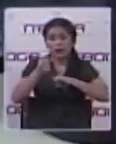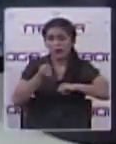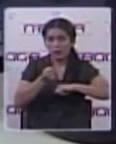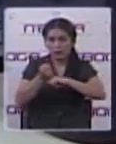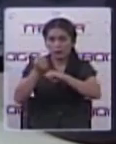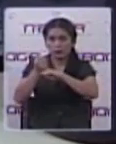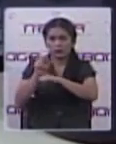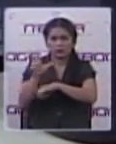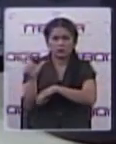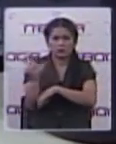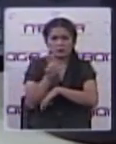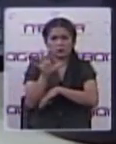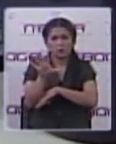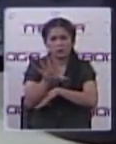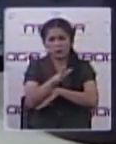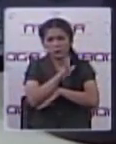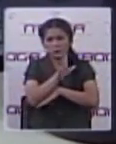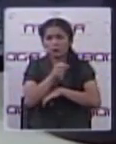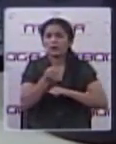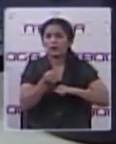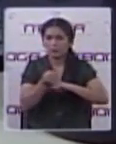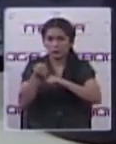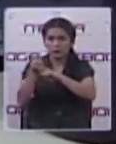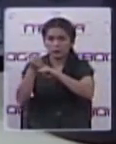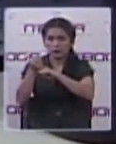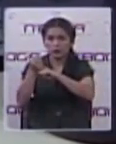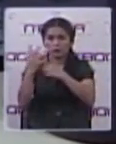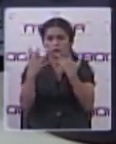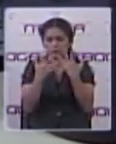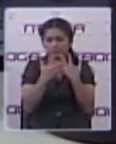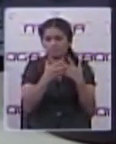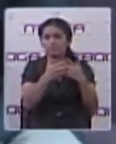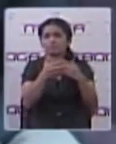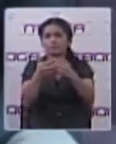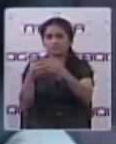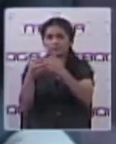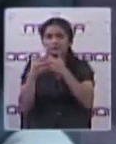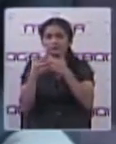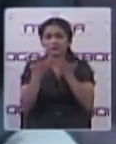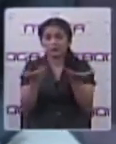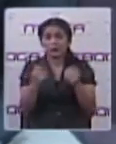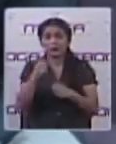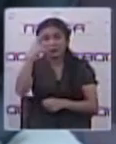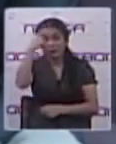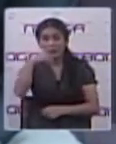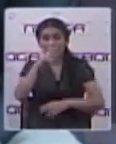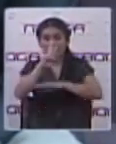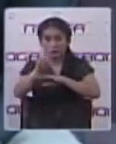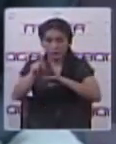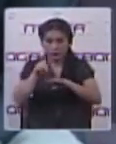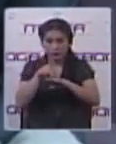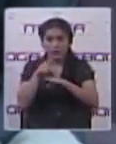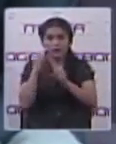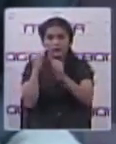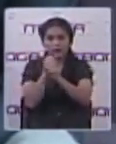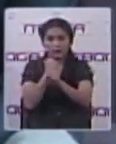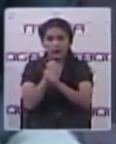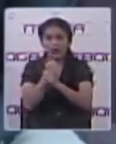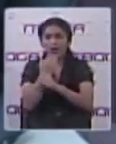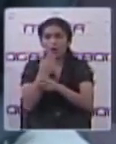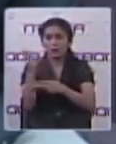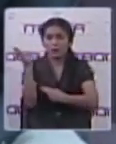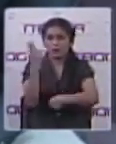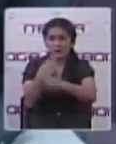300 agentes, hay un inventario bastante importante. Cuando una persona, cuando un agente decide unirse a una franquicia, se ahorra